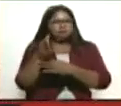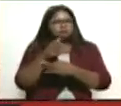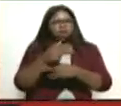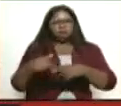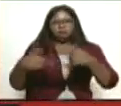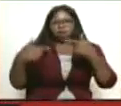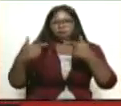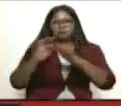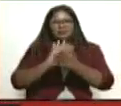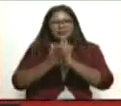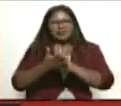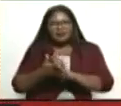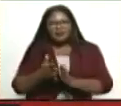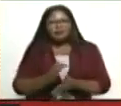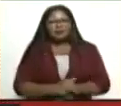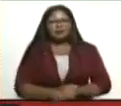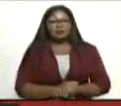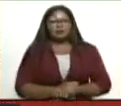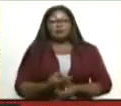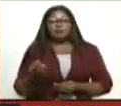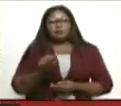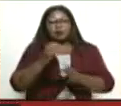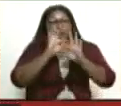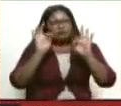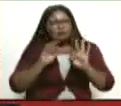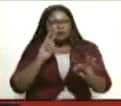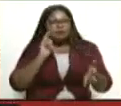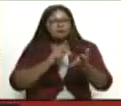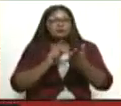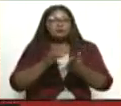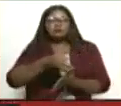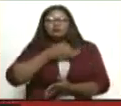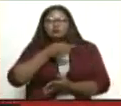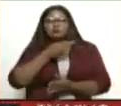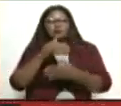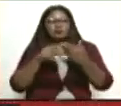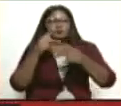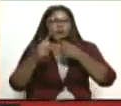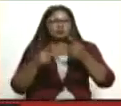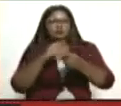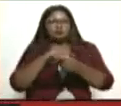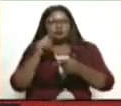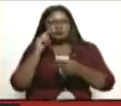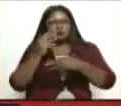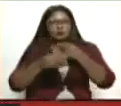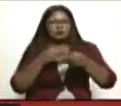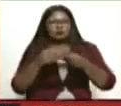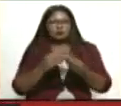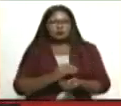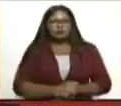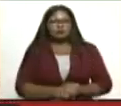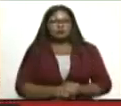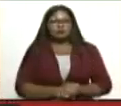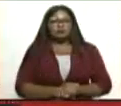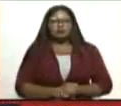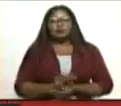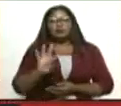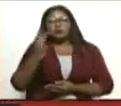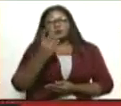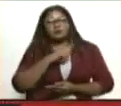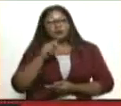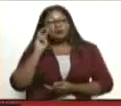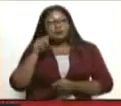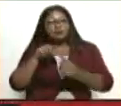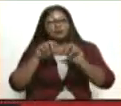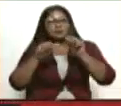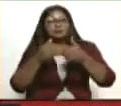Motivar y fomentar de que haya participación de la sociedad en los procesos que se están desatando. Y cuarto, vamos a